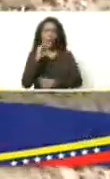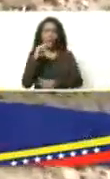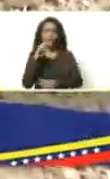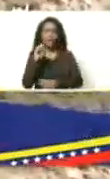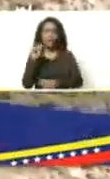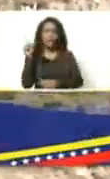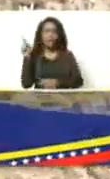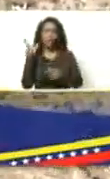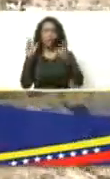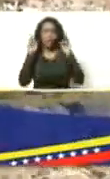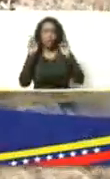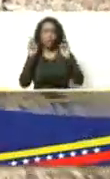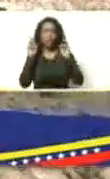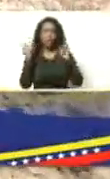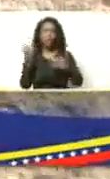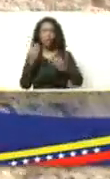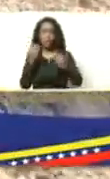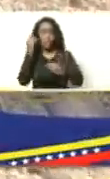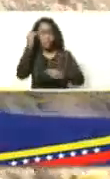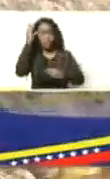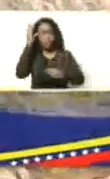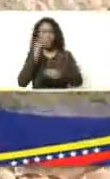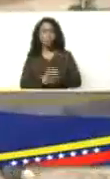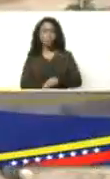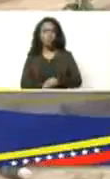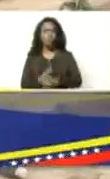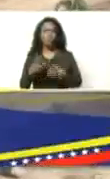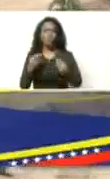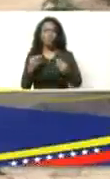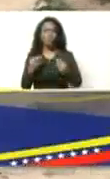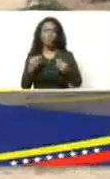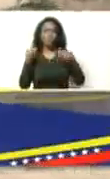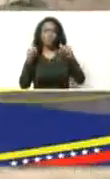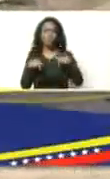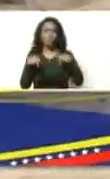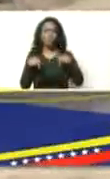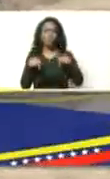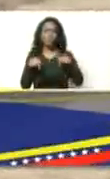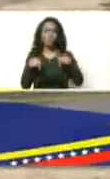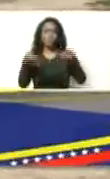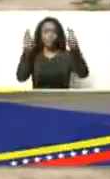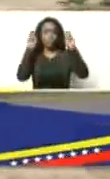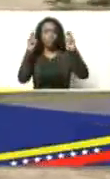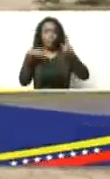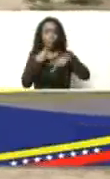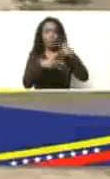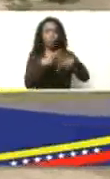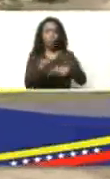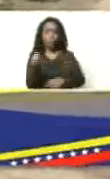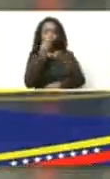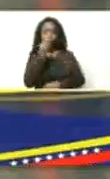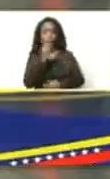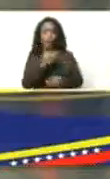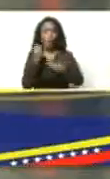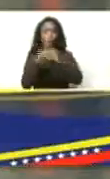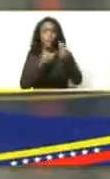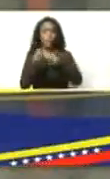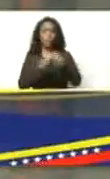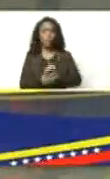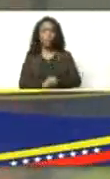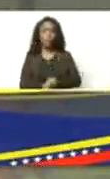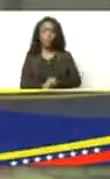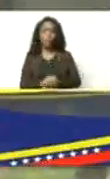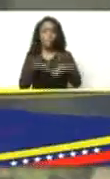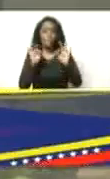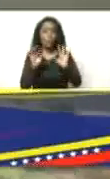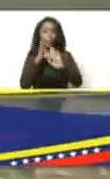sector agrícola que tiene muchas potencialidades, tanto desde el tema de la producción vegetal como